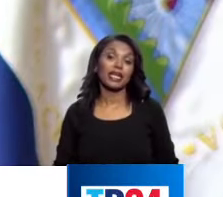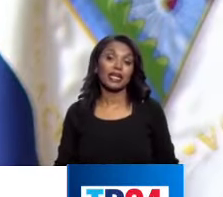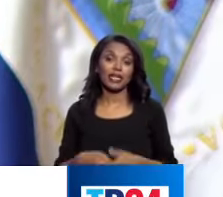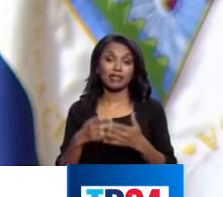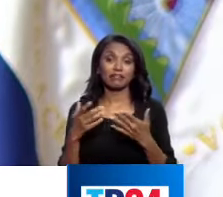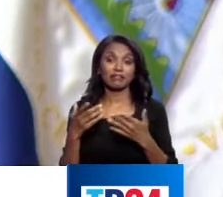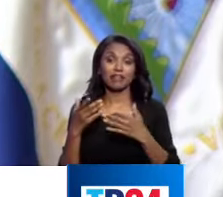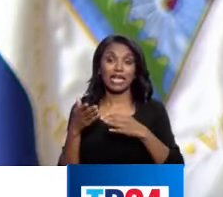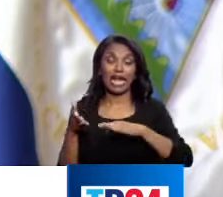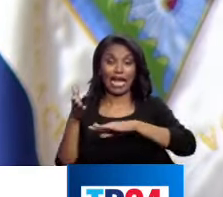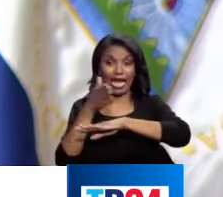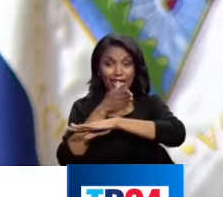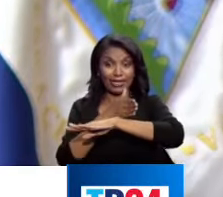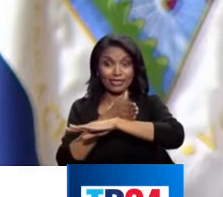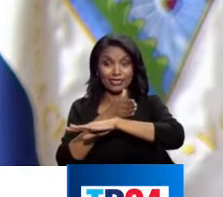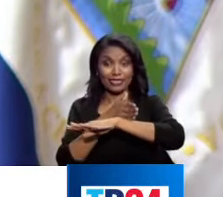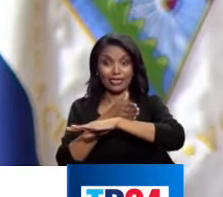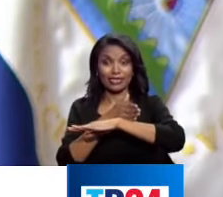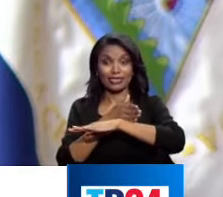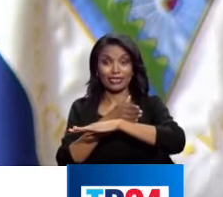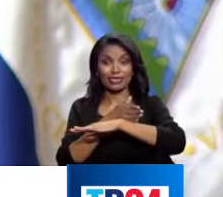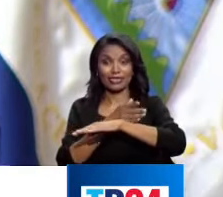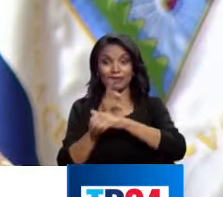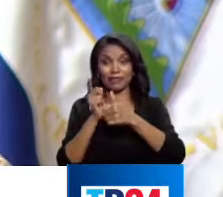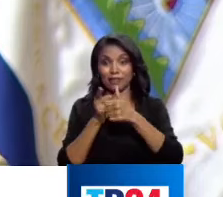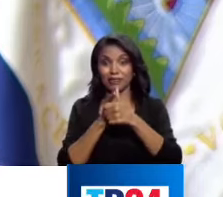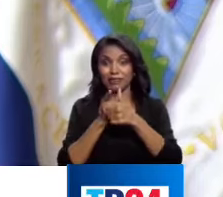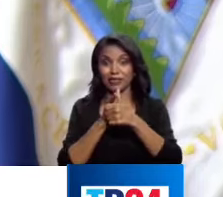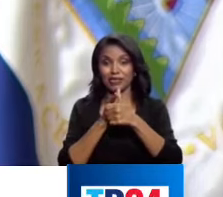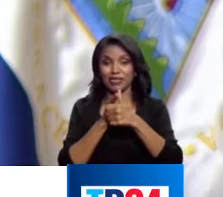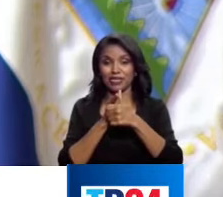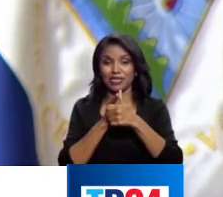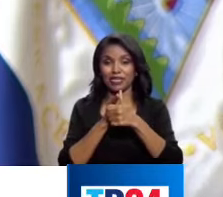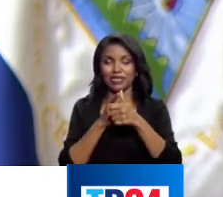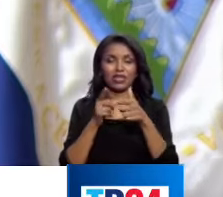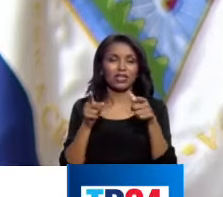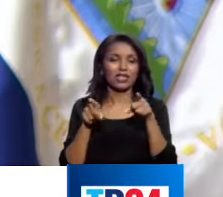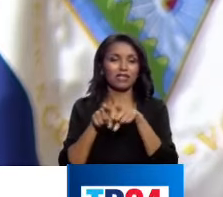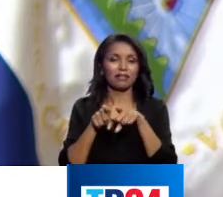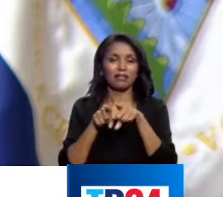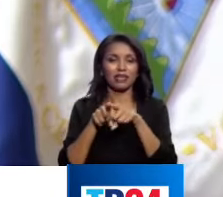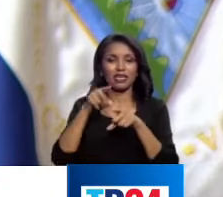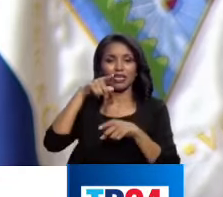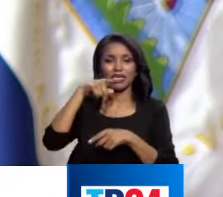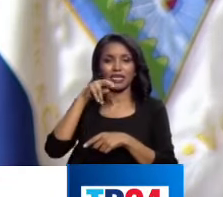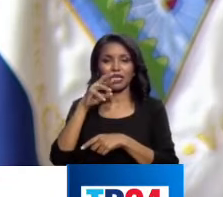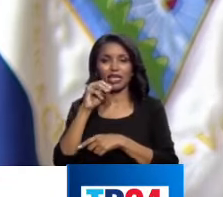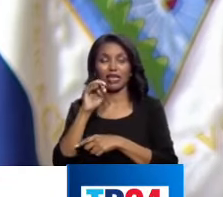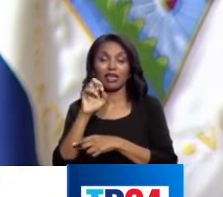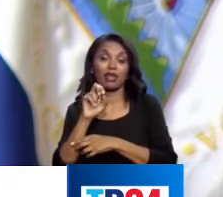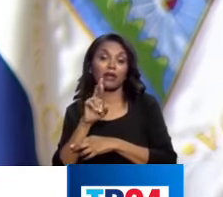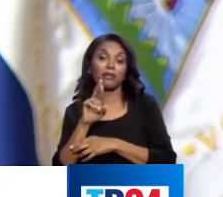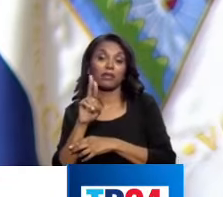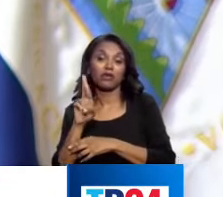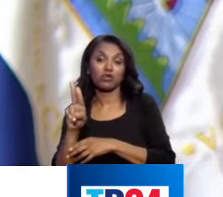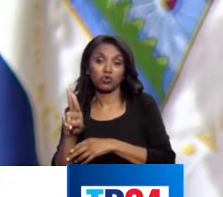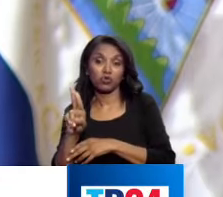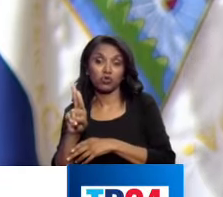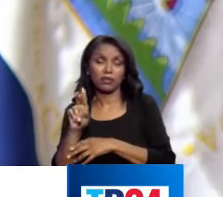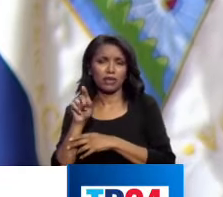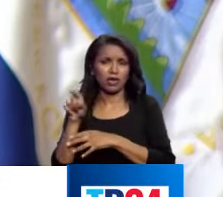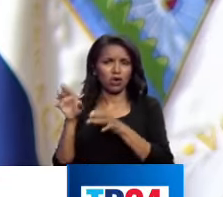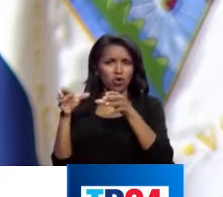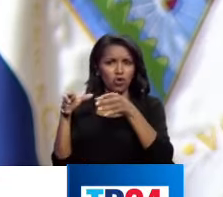primer bloque pareciera que hubieran pedido que se subastara PromTour, porque el monto se fue elevando. Y PromTour no